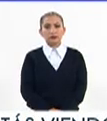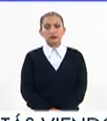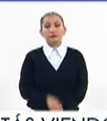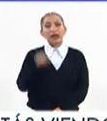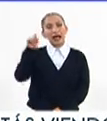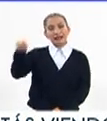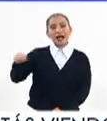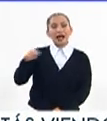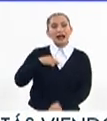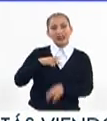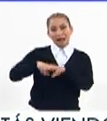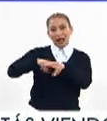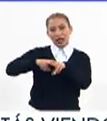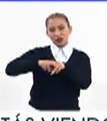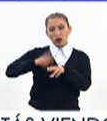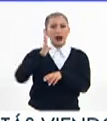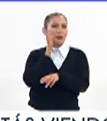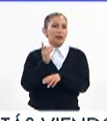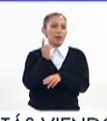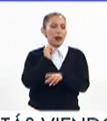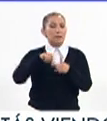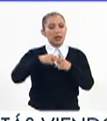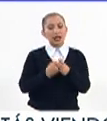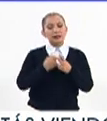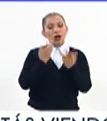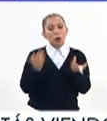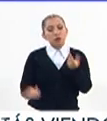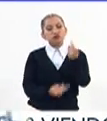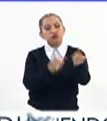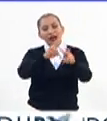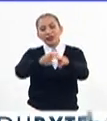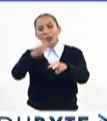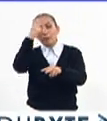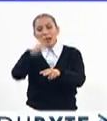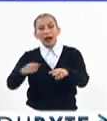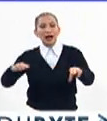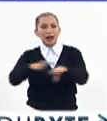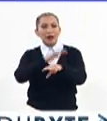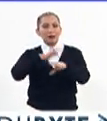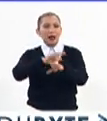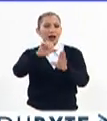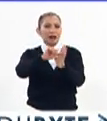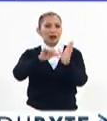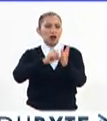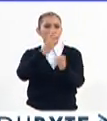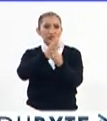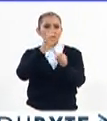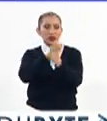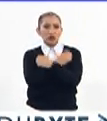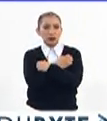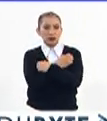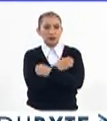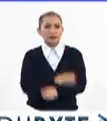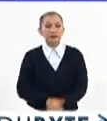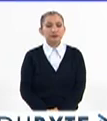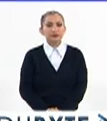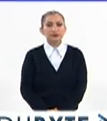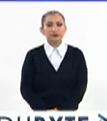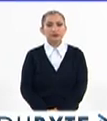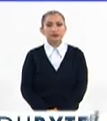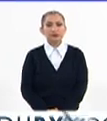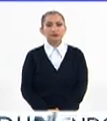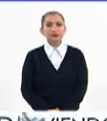Bueno, allá en San Lázaro dieron inicio las audiencias públicas de análisis para la reforma educativa propuesta por el presidente López Obrador.